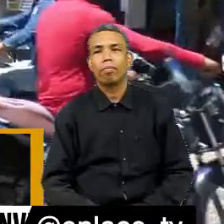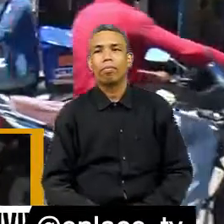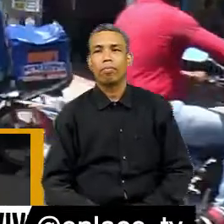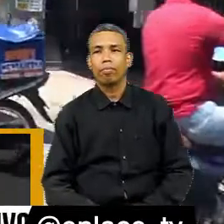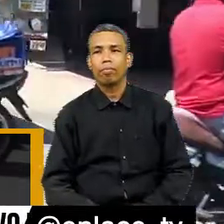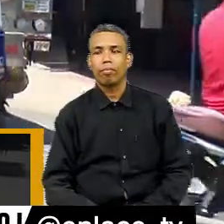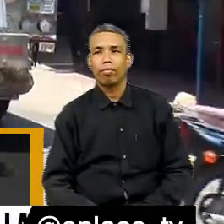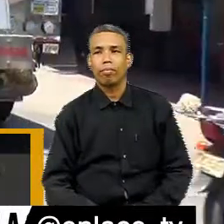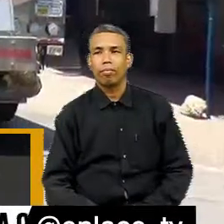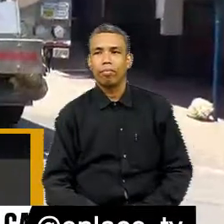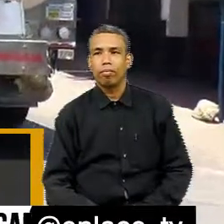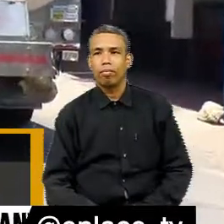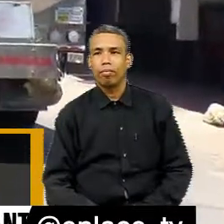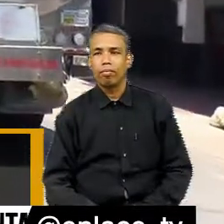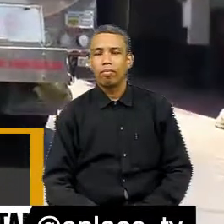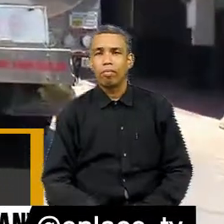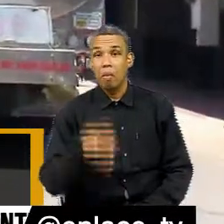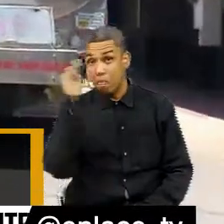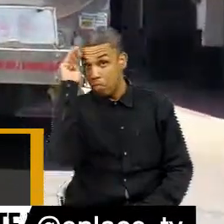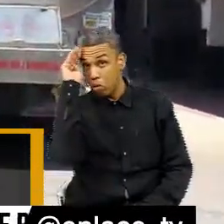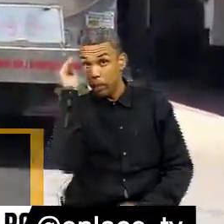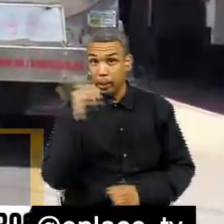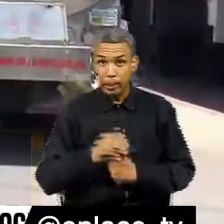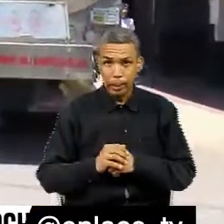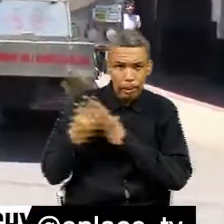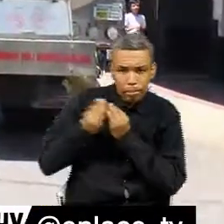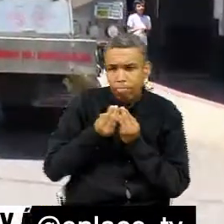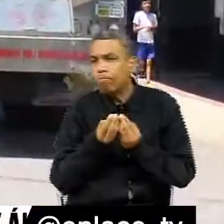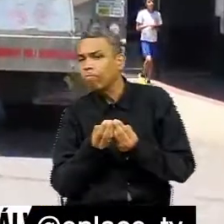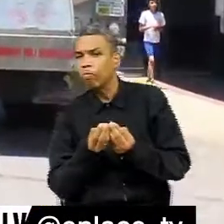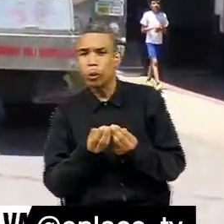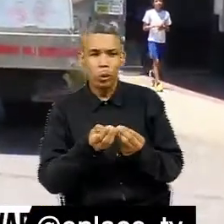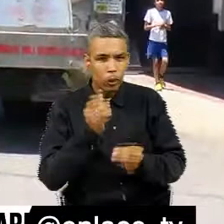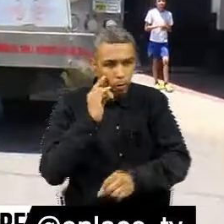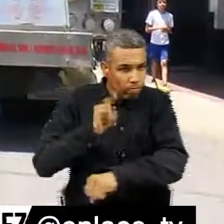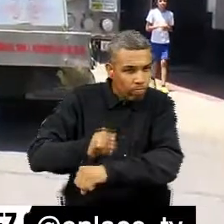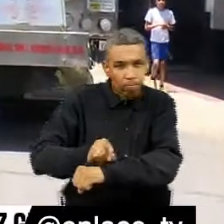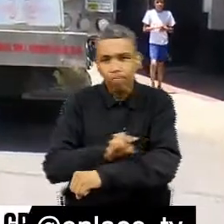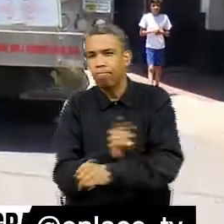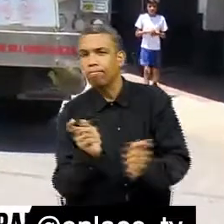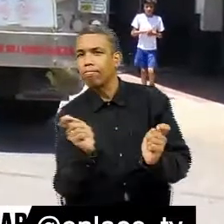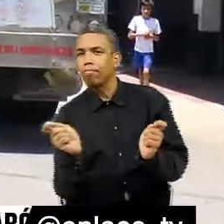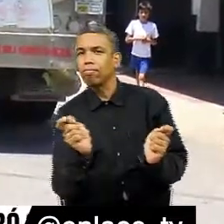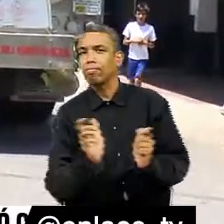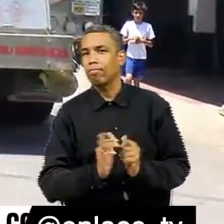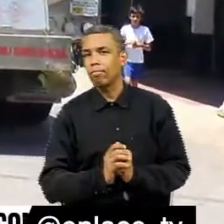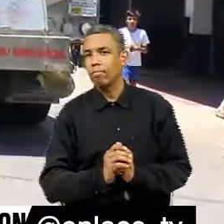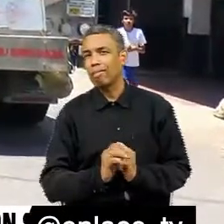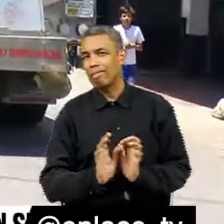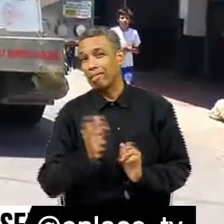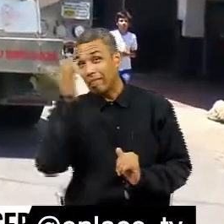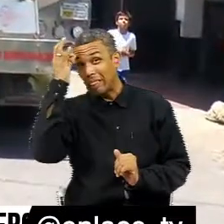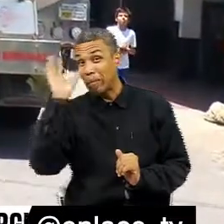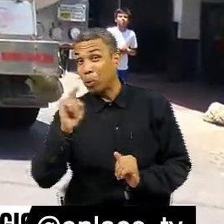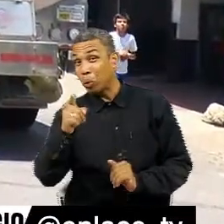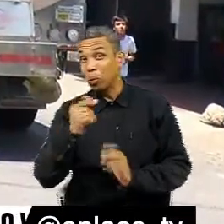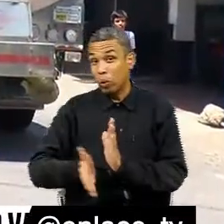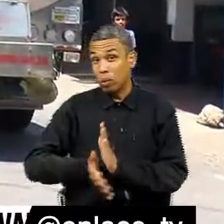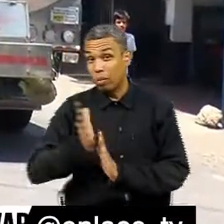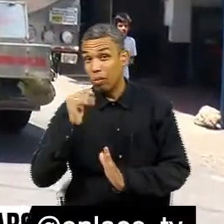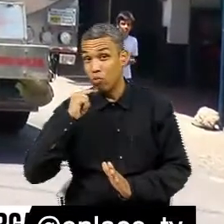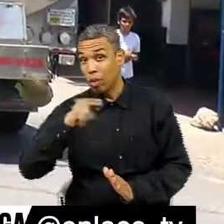centro. Policía de Carreteras controla la situación a esta hora en el sector. Sin embargo, ustedes podrán encontrar algunos inconvenientes en la movilidad,